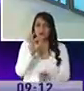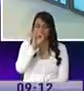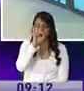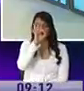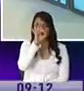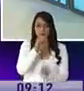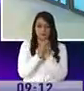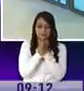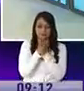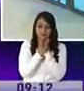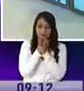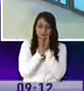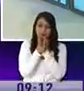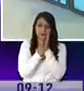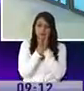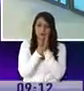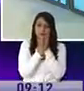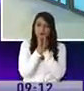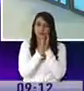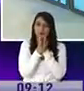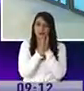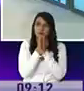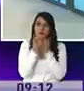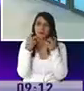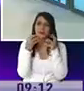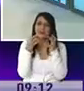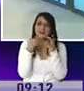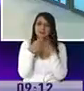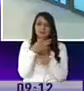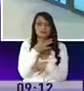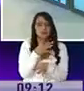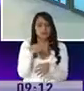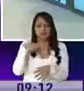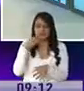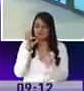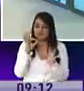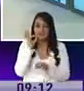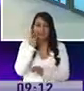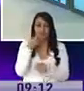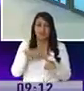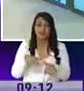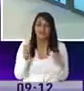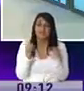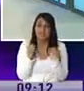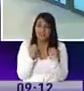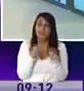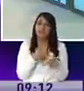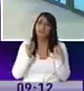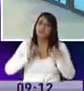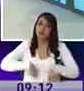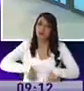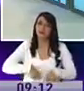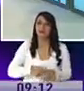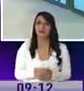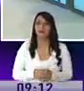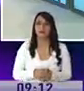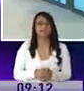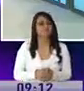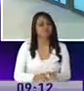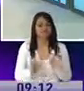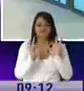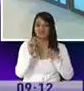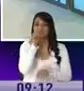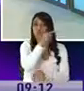hacen con harina de maíz super te satisface muchísimo y en el frío no sabes lo que comer con 10 gr yo creo que espectacular